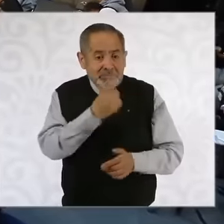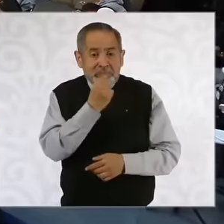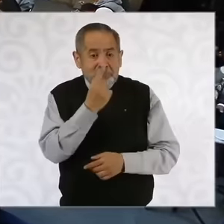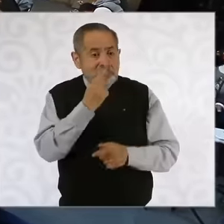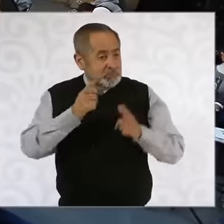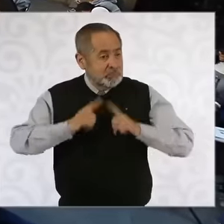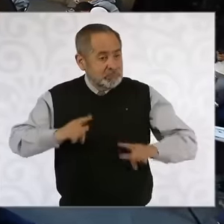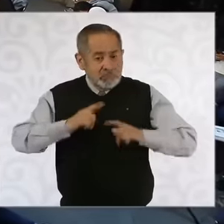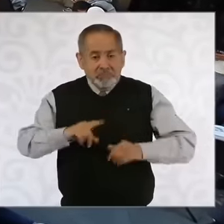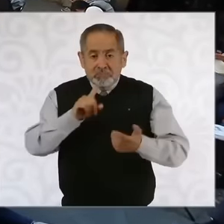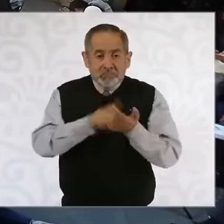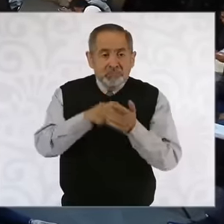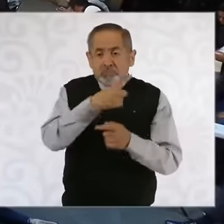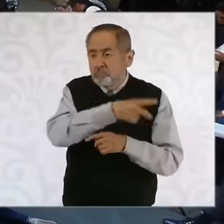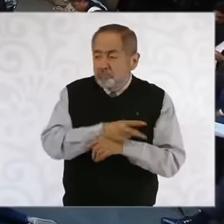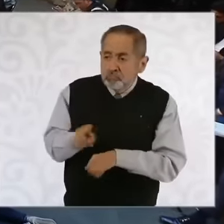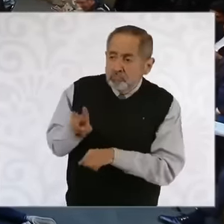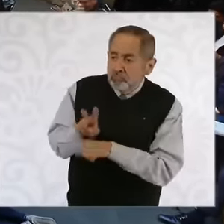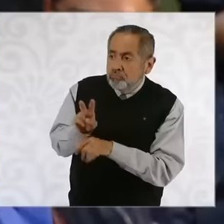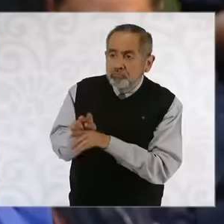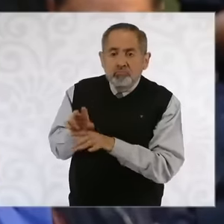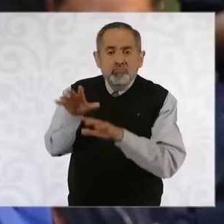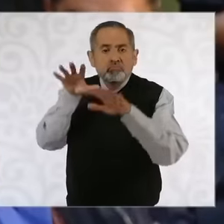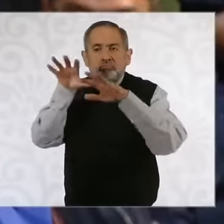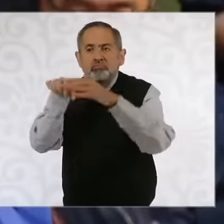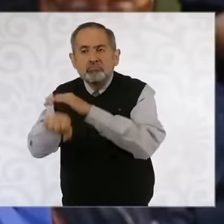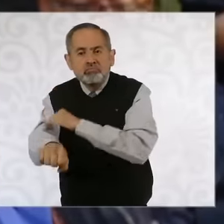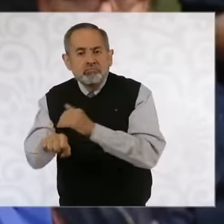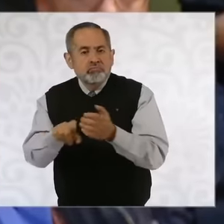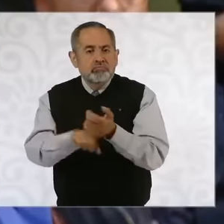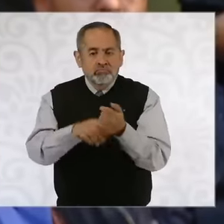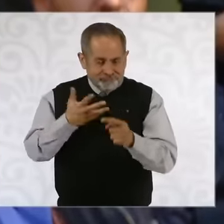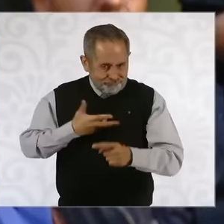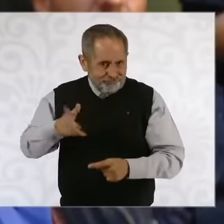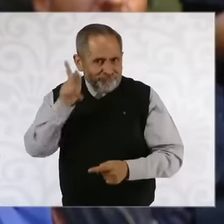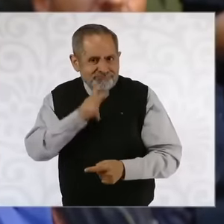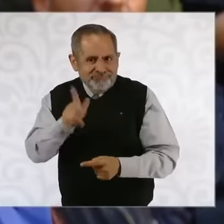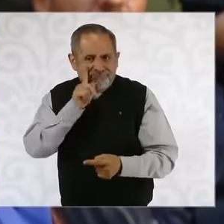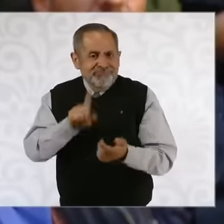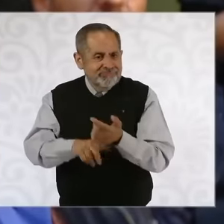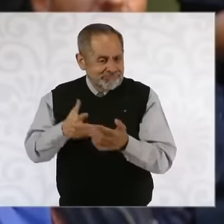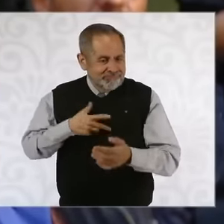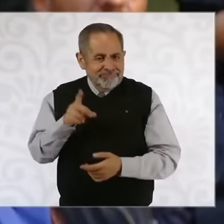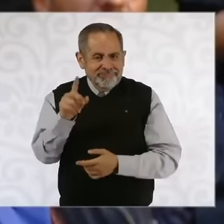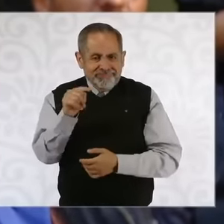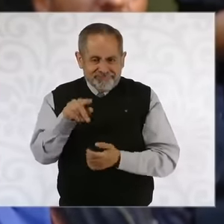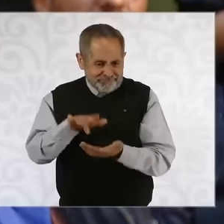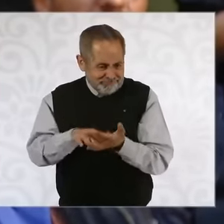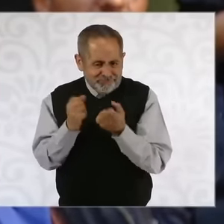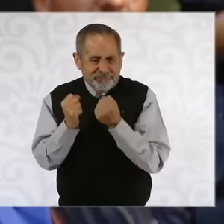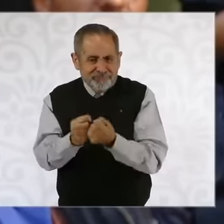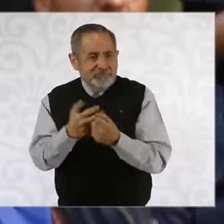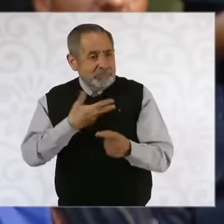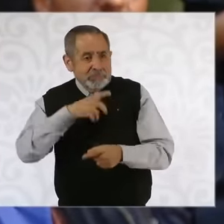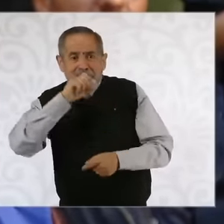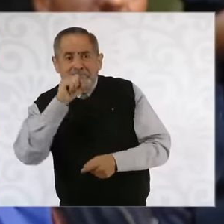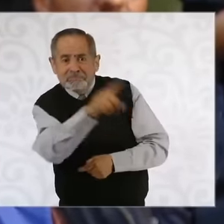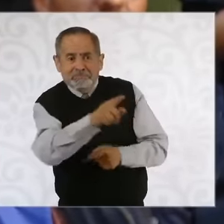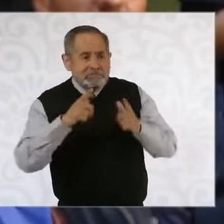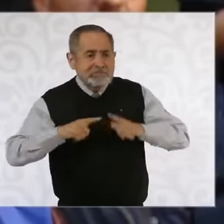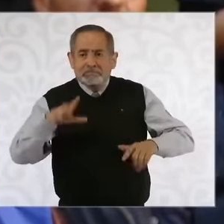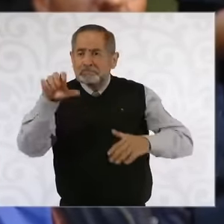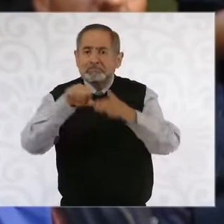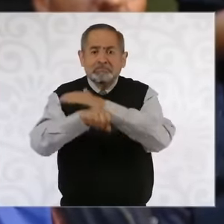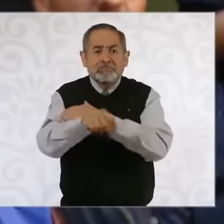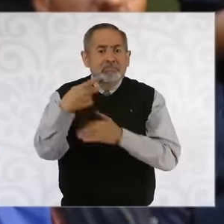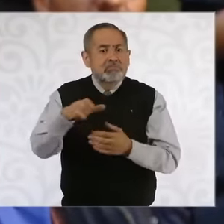Fiscalía quienes vigilaban y secuestraron a la víctima. Hay pruebas y datos robustecidos por esa misma